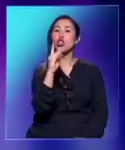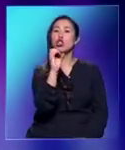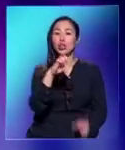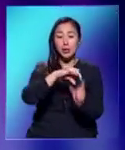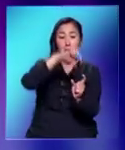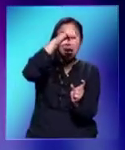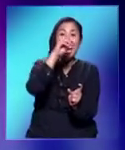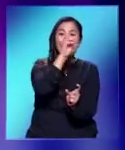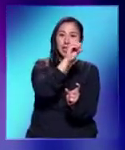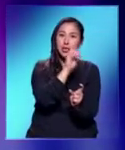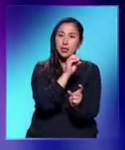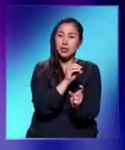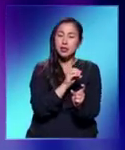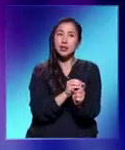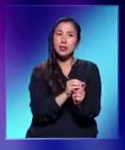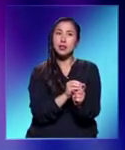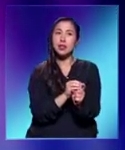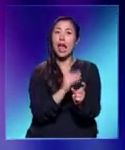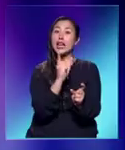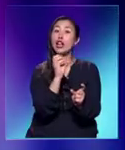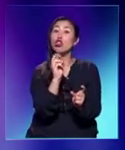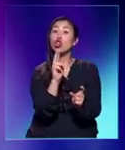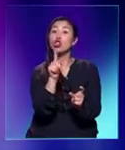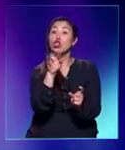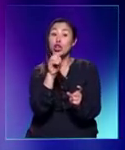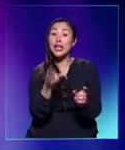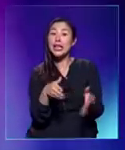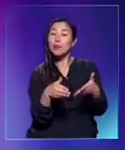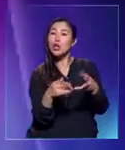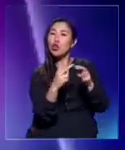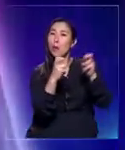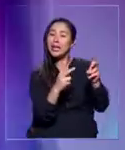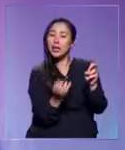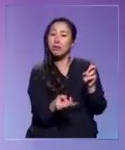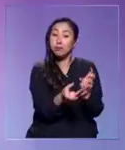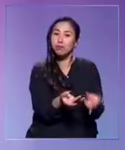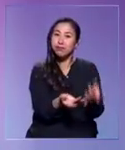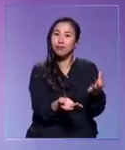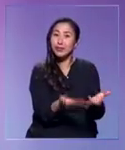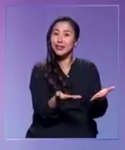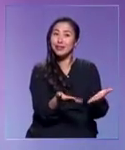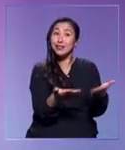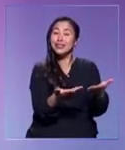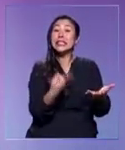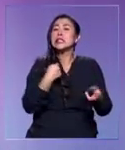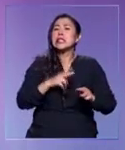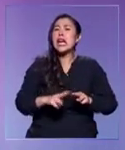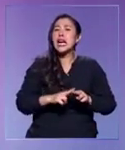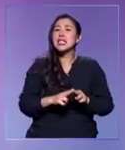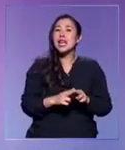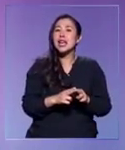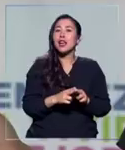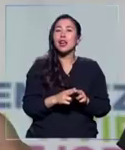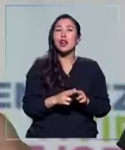dorsal, y esta estimulación eléctrica, ¿cierto?, lo que hace es